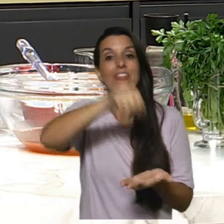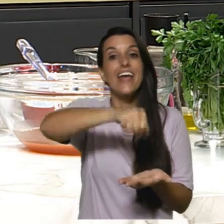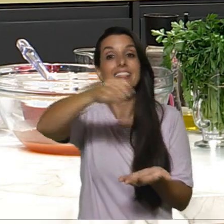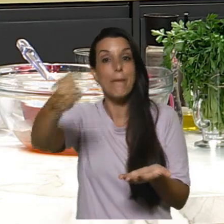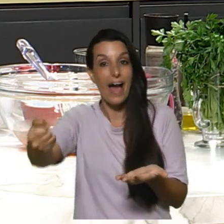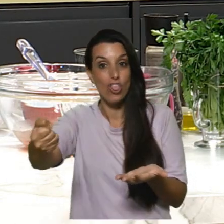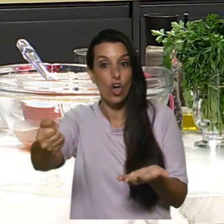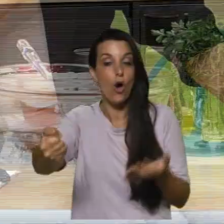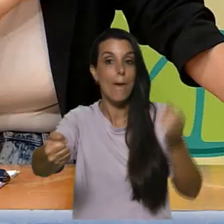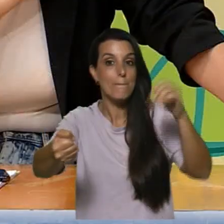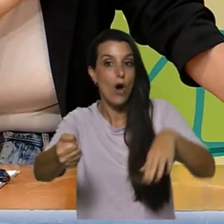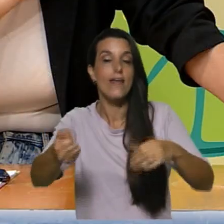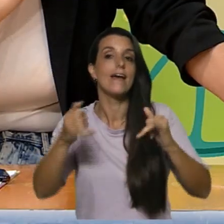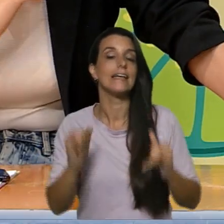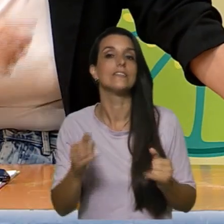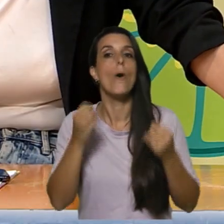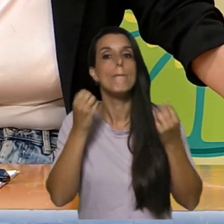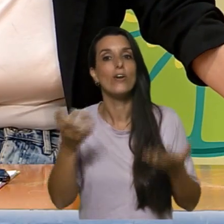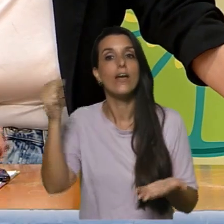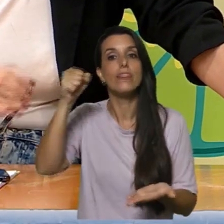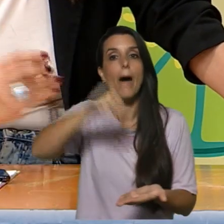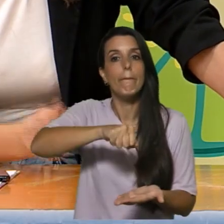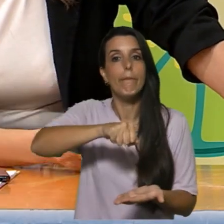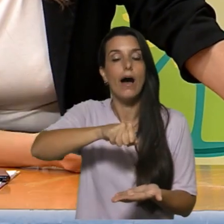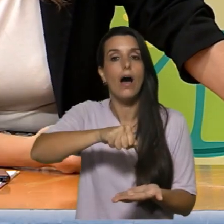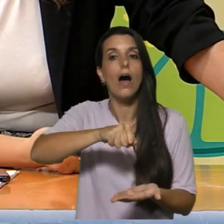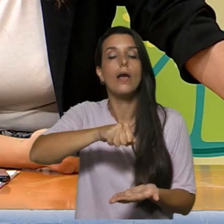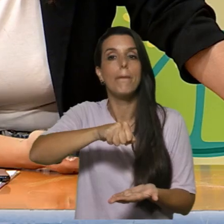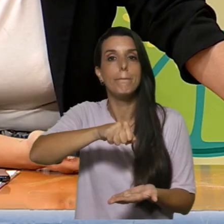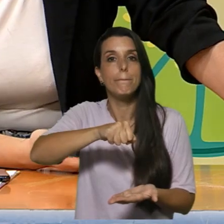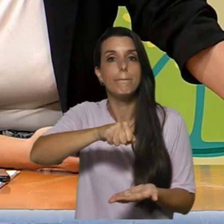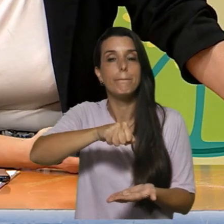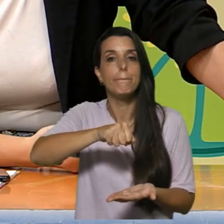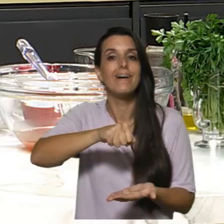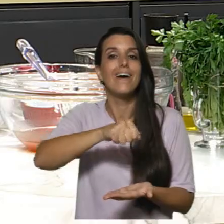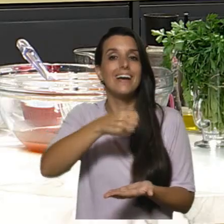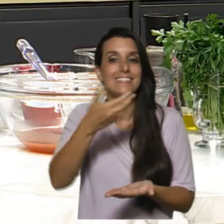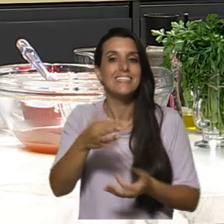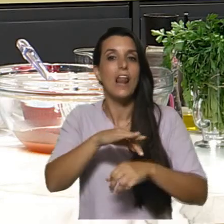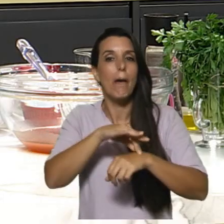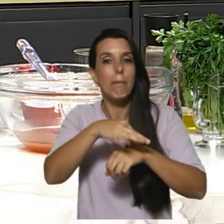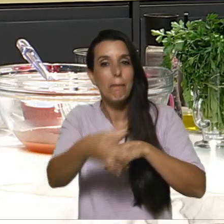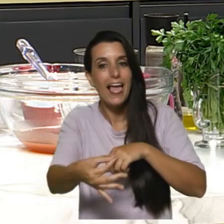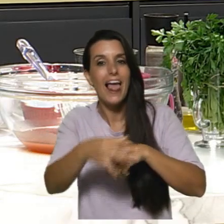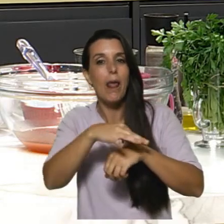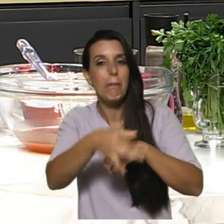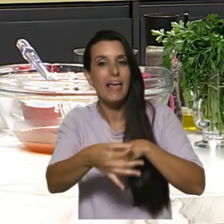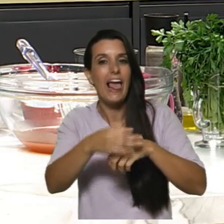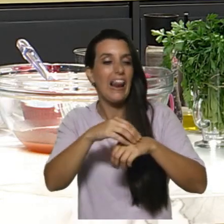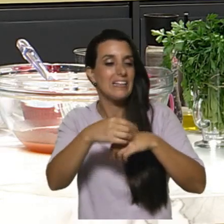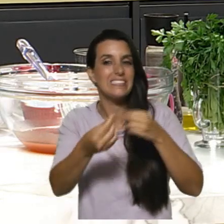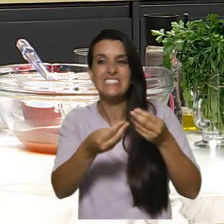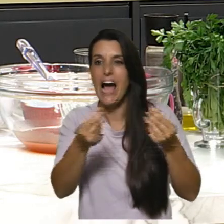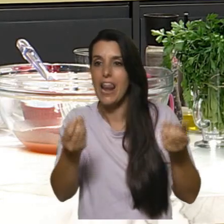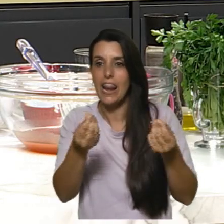que no se te empiece a subir porque como si demasiado la temperatura. Si le pones la tapa... Claro, las cáscaras y todo eso se te empiezan a salir. No querés que se te salga la